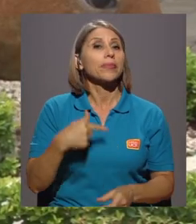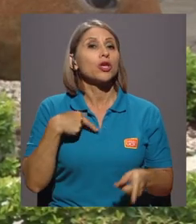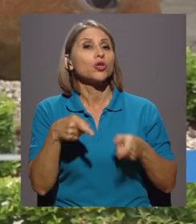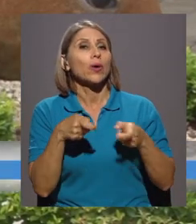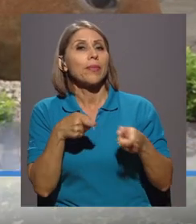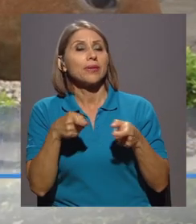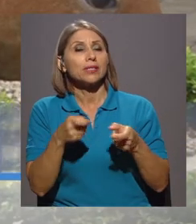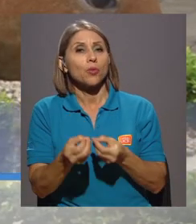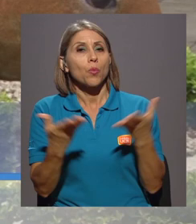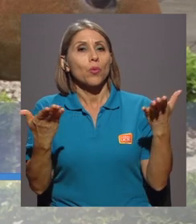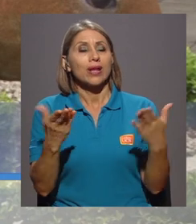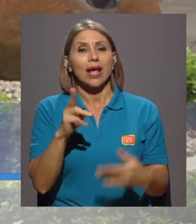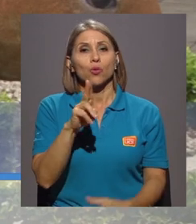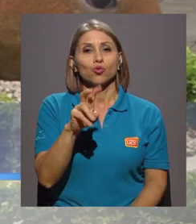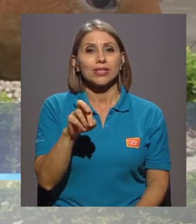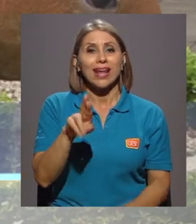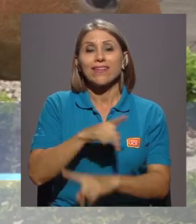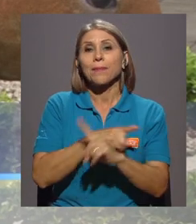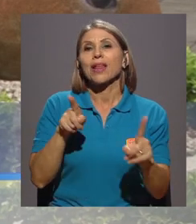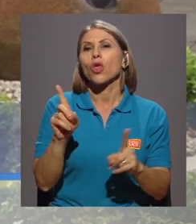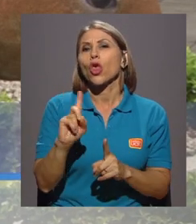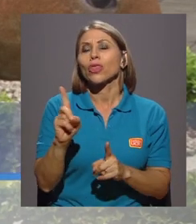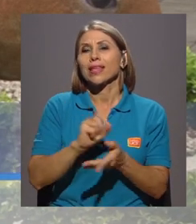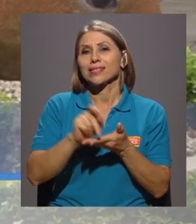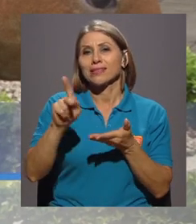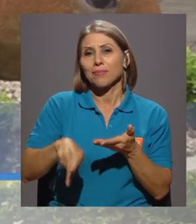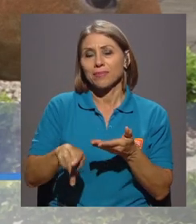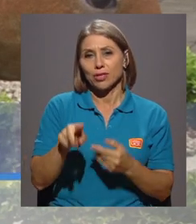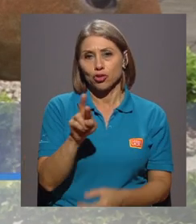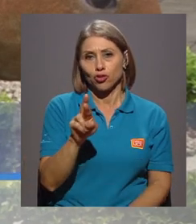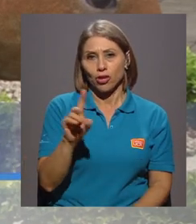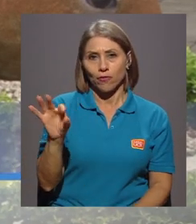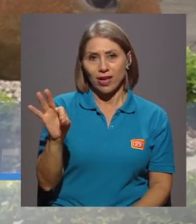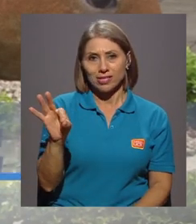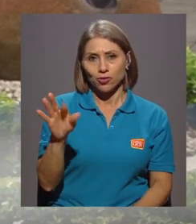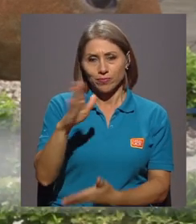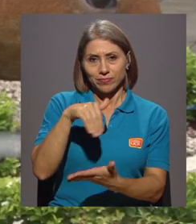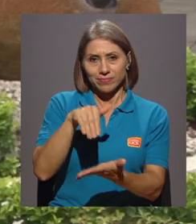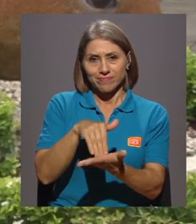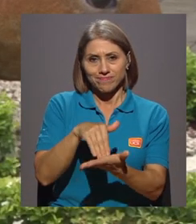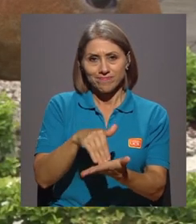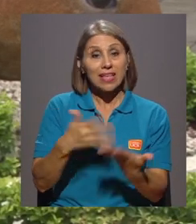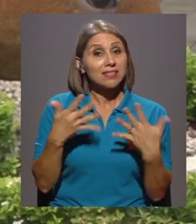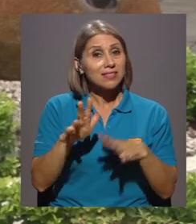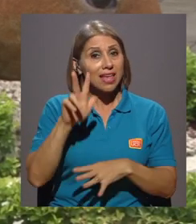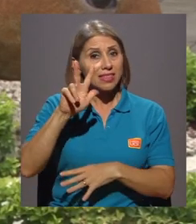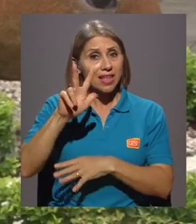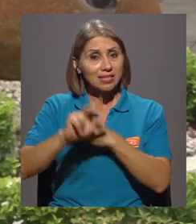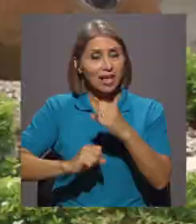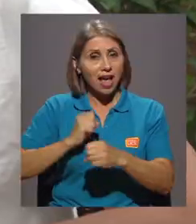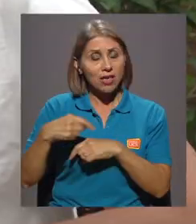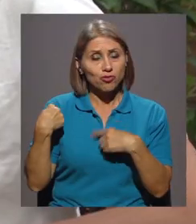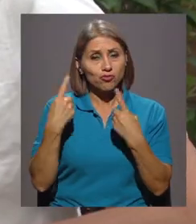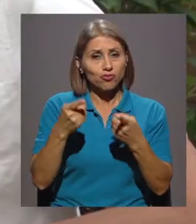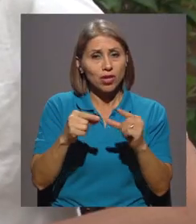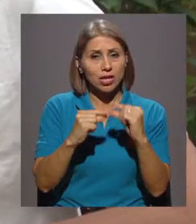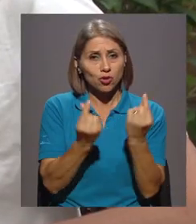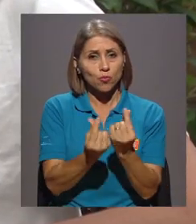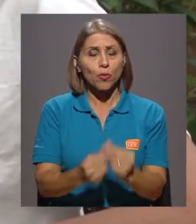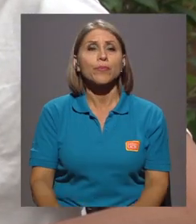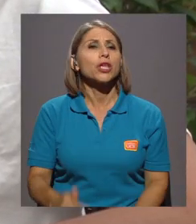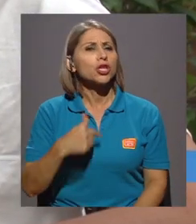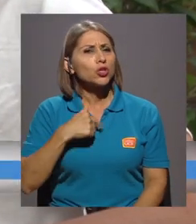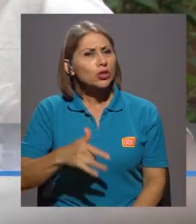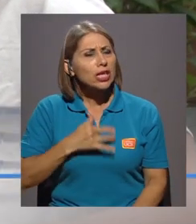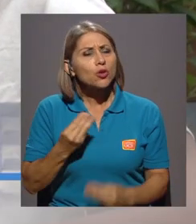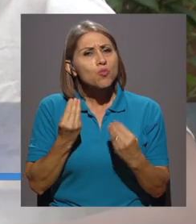administración pública en la UCR, pero en la sede central, en la Rodrigo Facio. Tengo 3 años de estar en el grupo. Yo siento que el